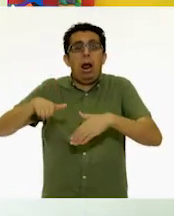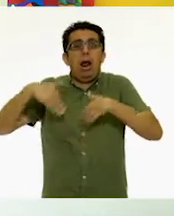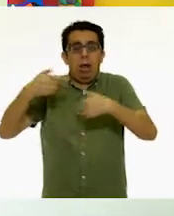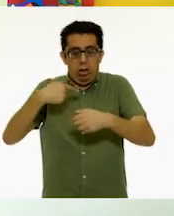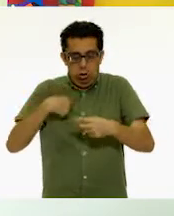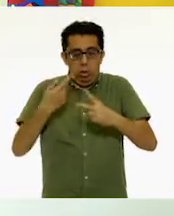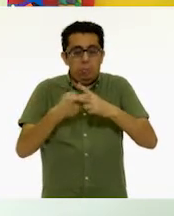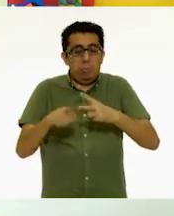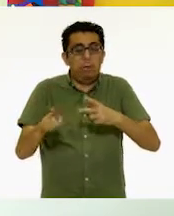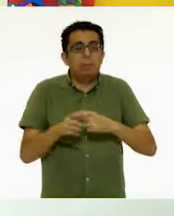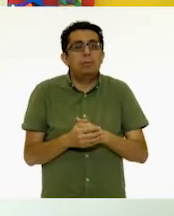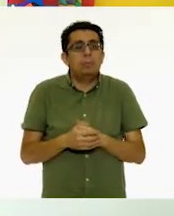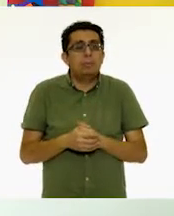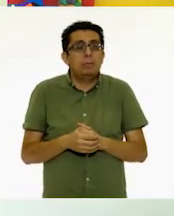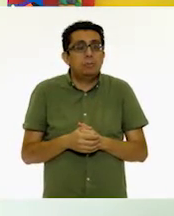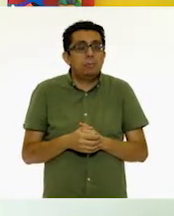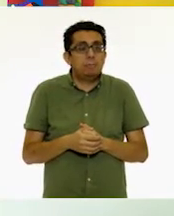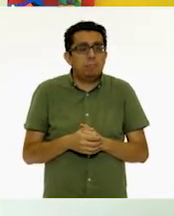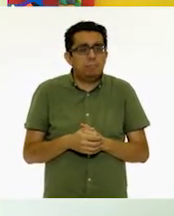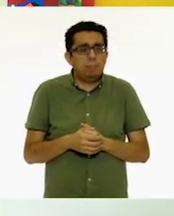¿eh?